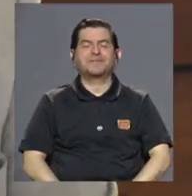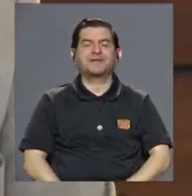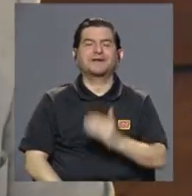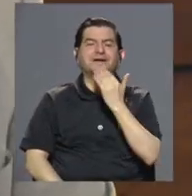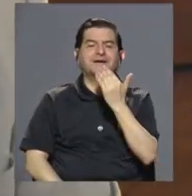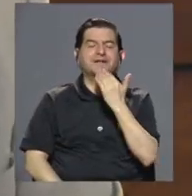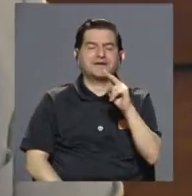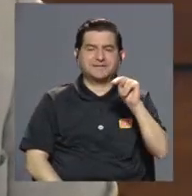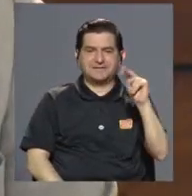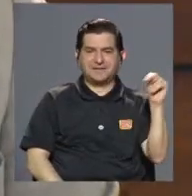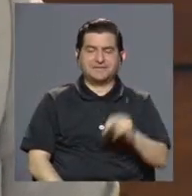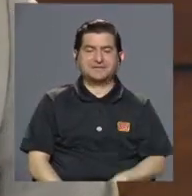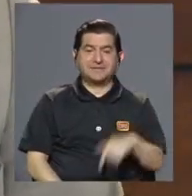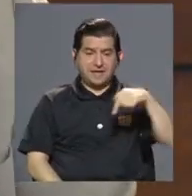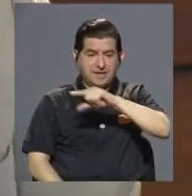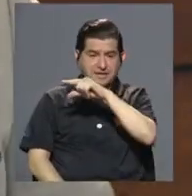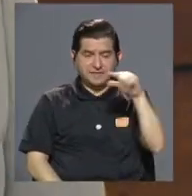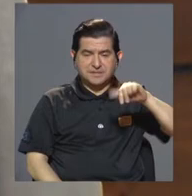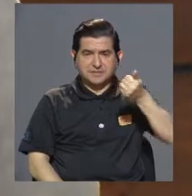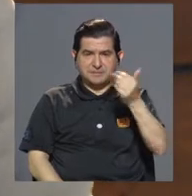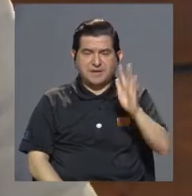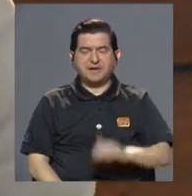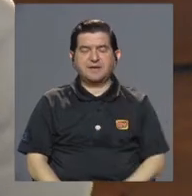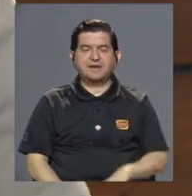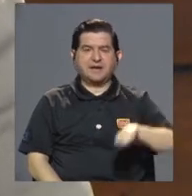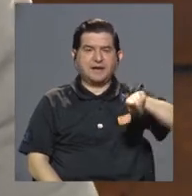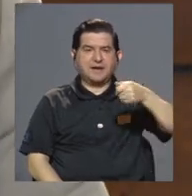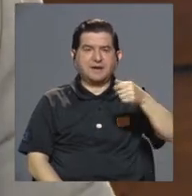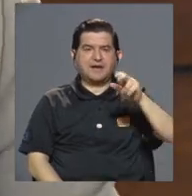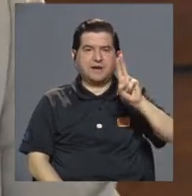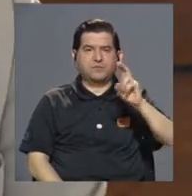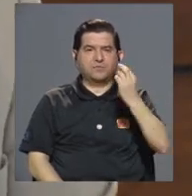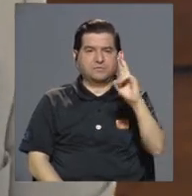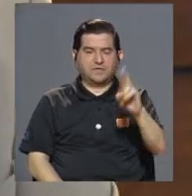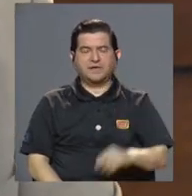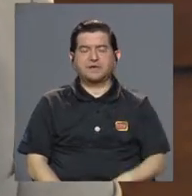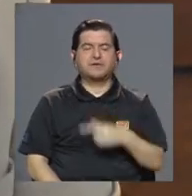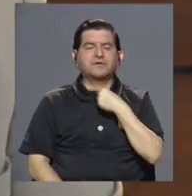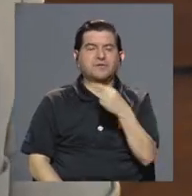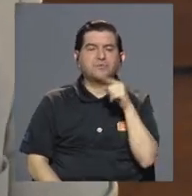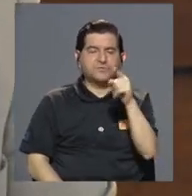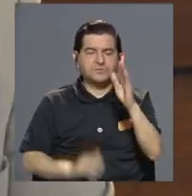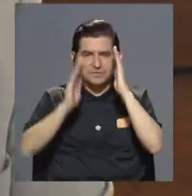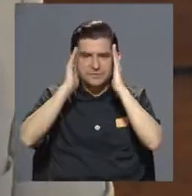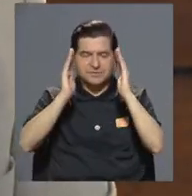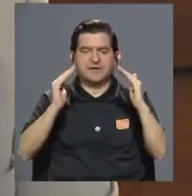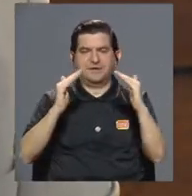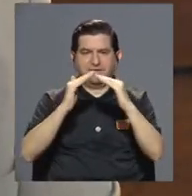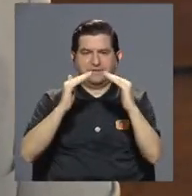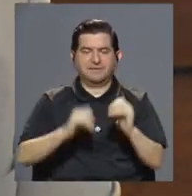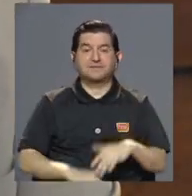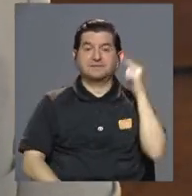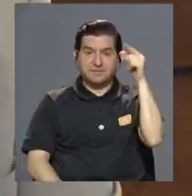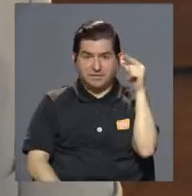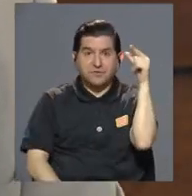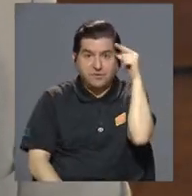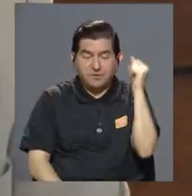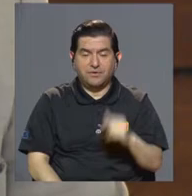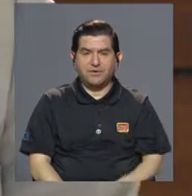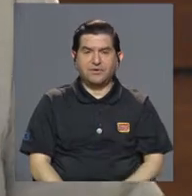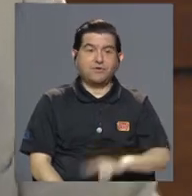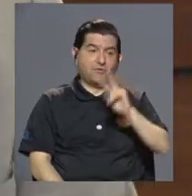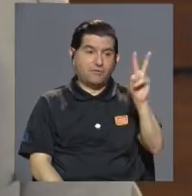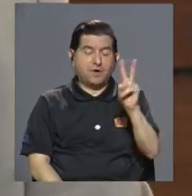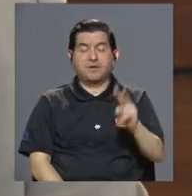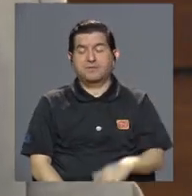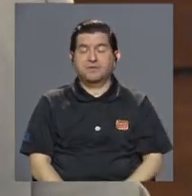Gracias, Nani. Estamos en esta semana, en el 15, desde el canal Universidad de Costa Rica. Es un placer que nos reciba desde su casa. Por supuesto, es viernes